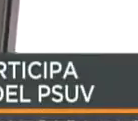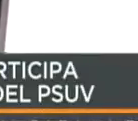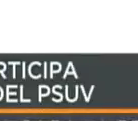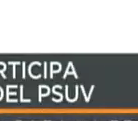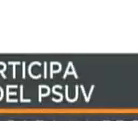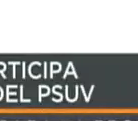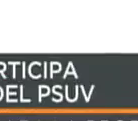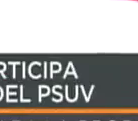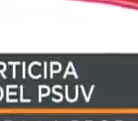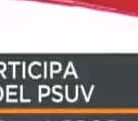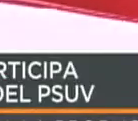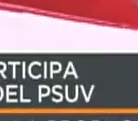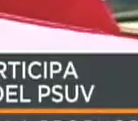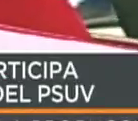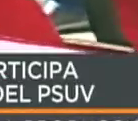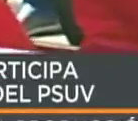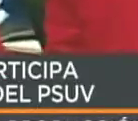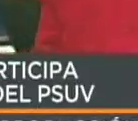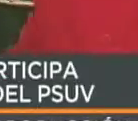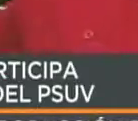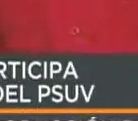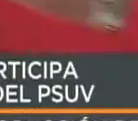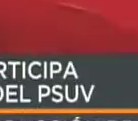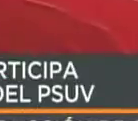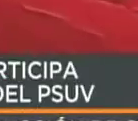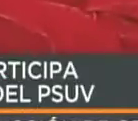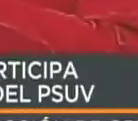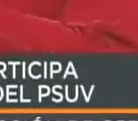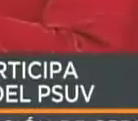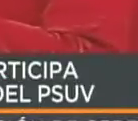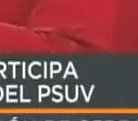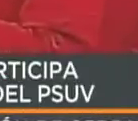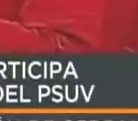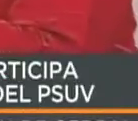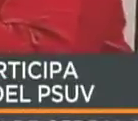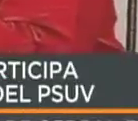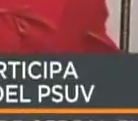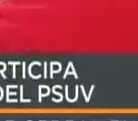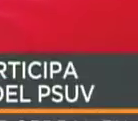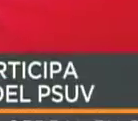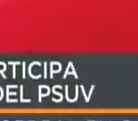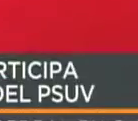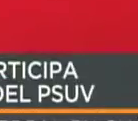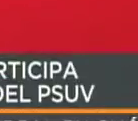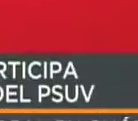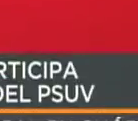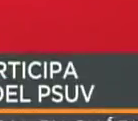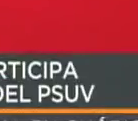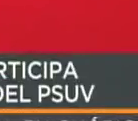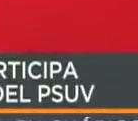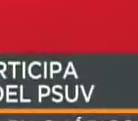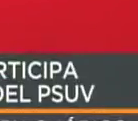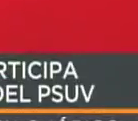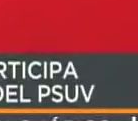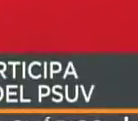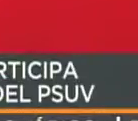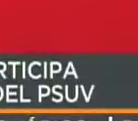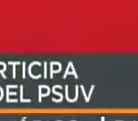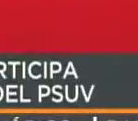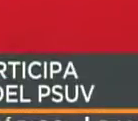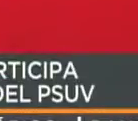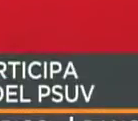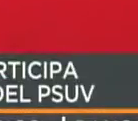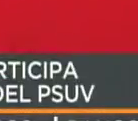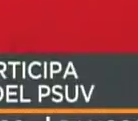las que ha sido incorporado el tricolor, la octava estrella a nuestra bandera nacional, gracias al comandante supremo